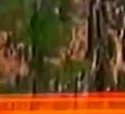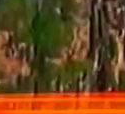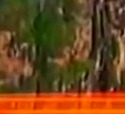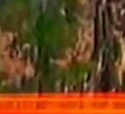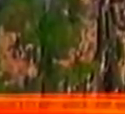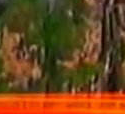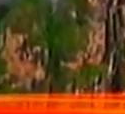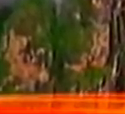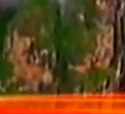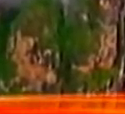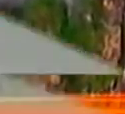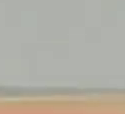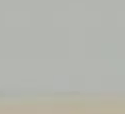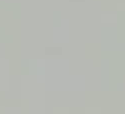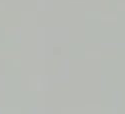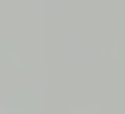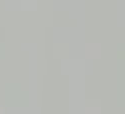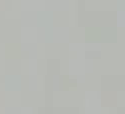Sigamos haciendo